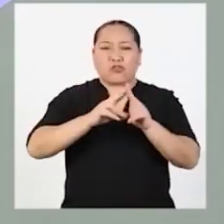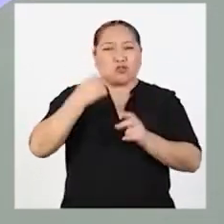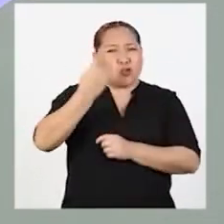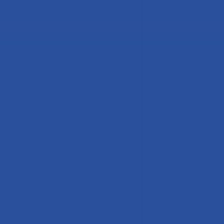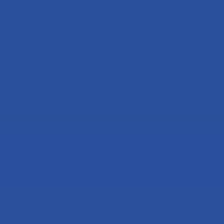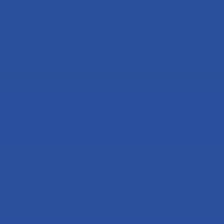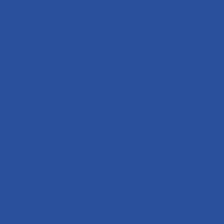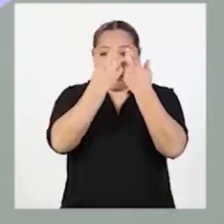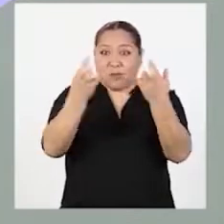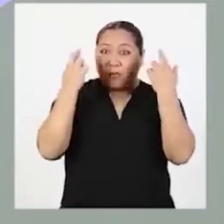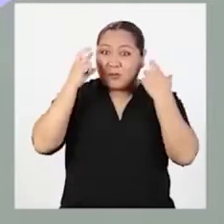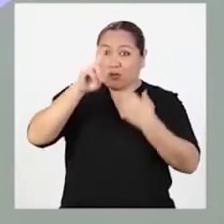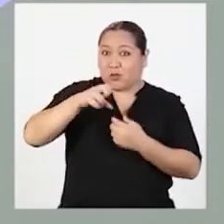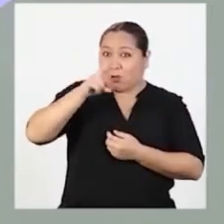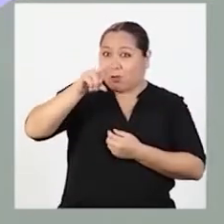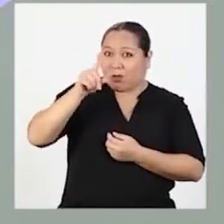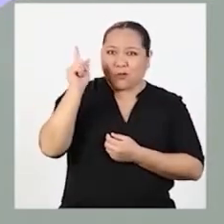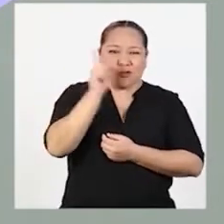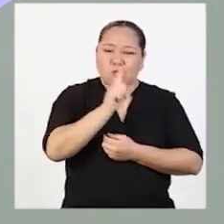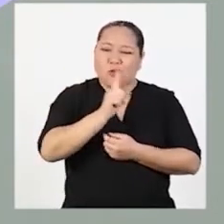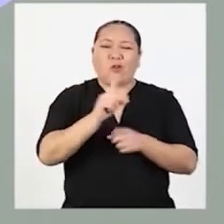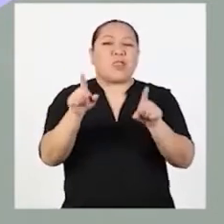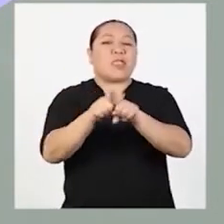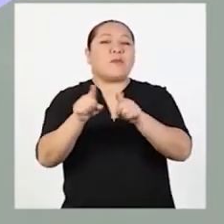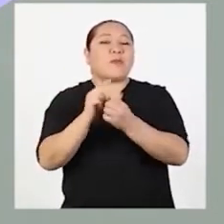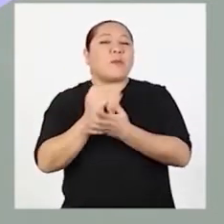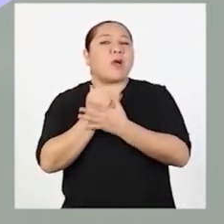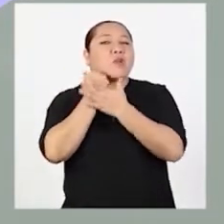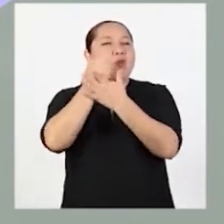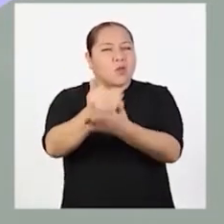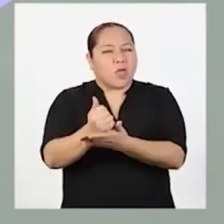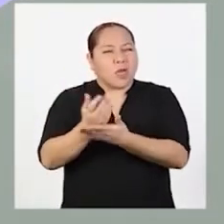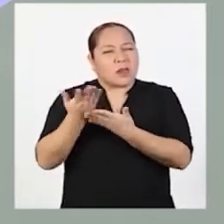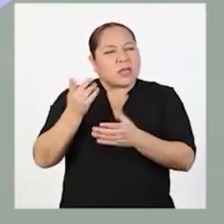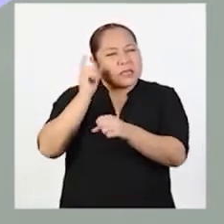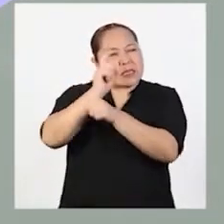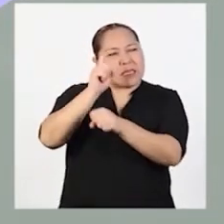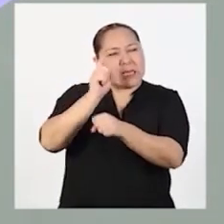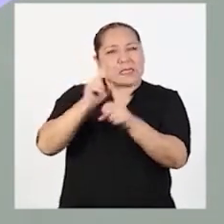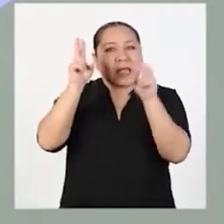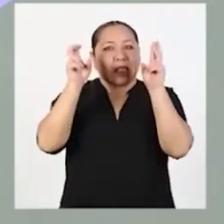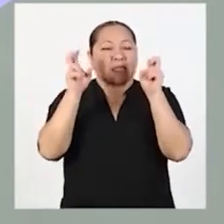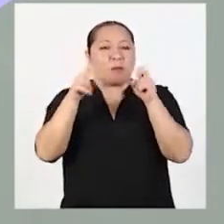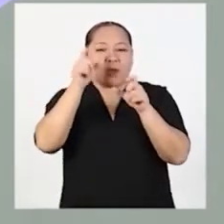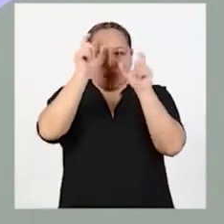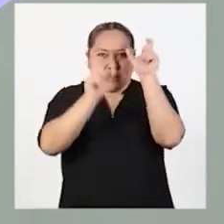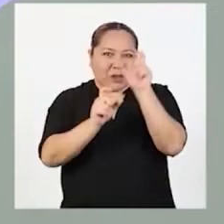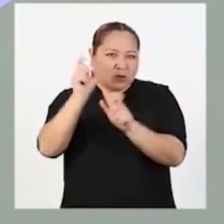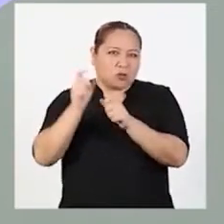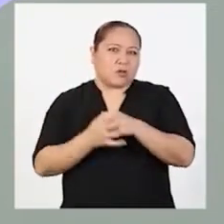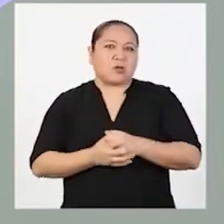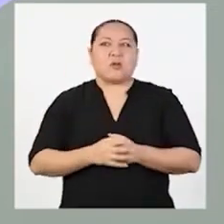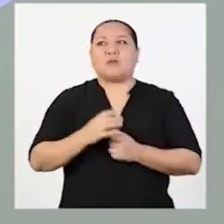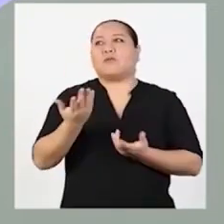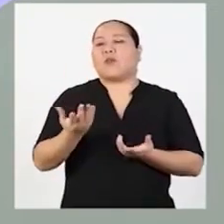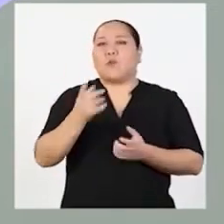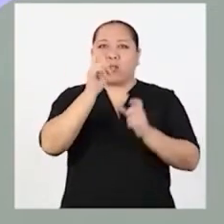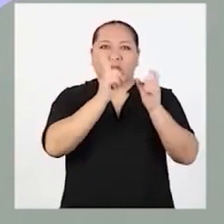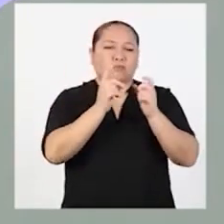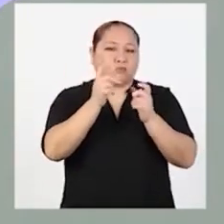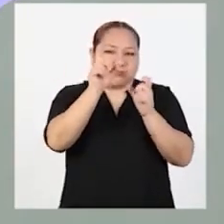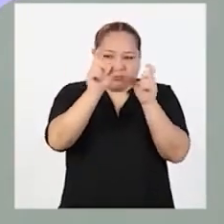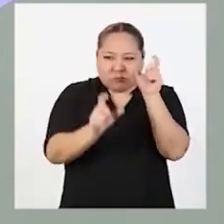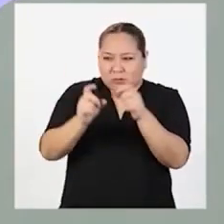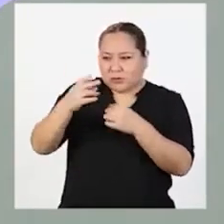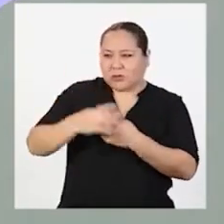de nuestra querida promo, sino también va a dejar lecciones sobre el tema humano como personas, como ciudadanos. Vamos a